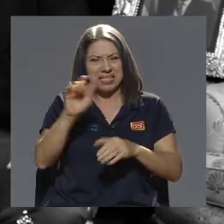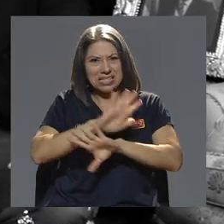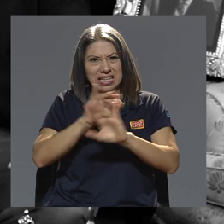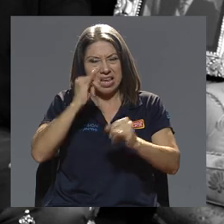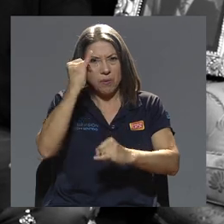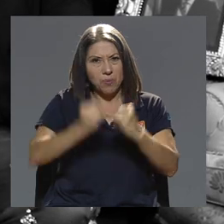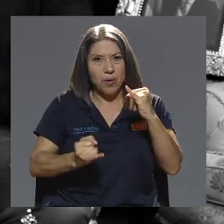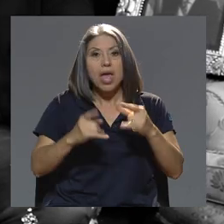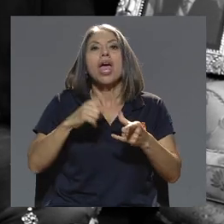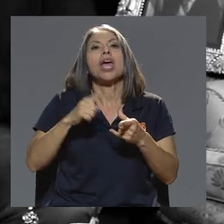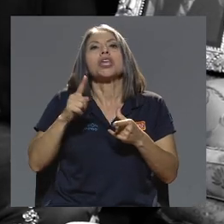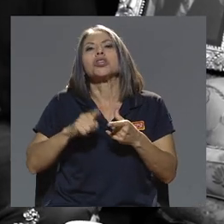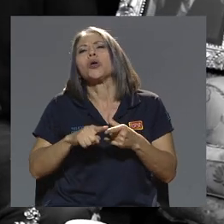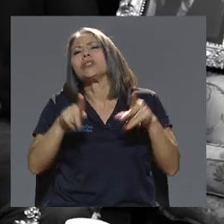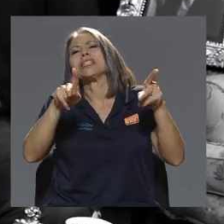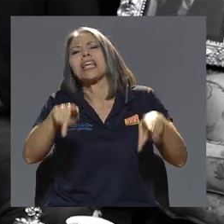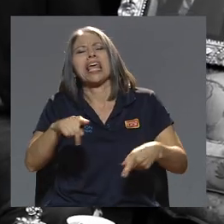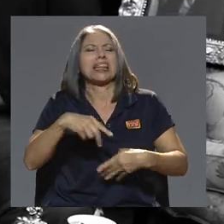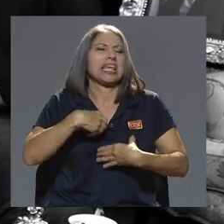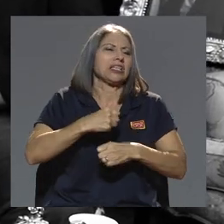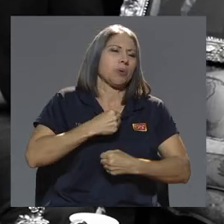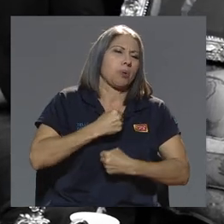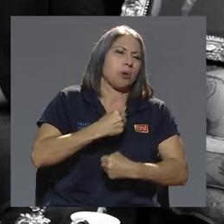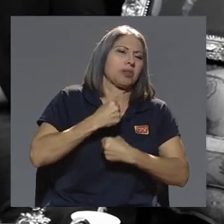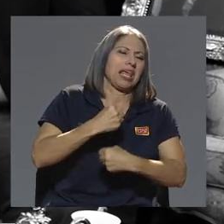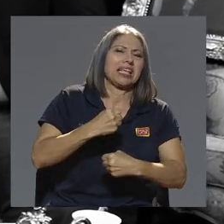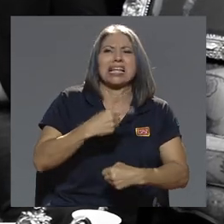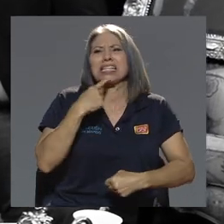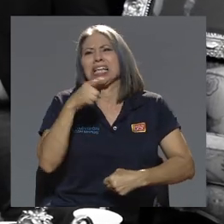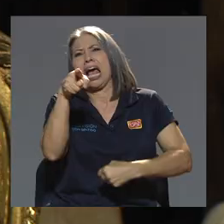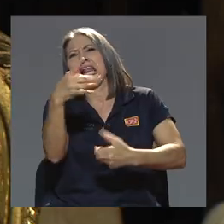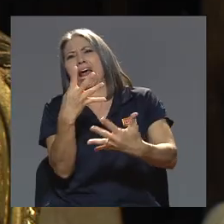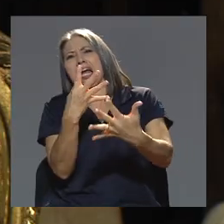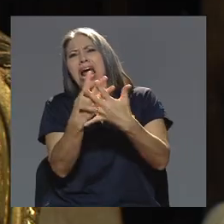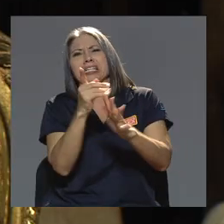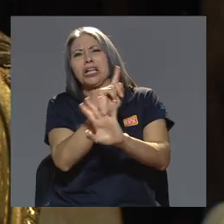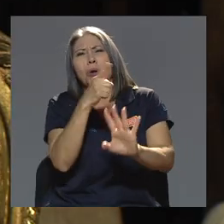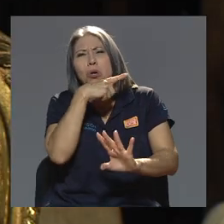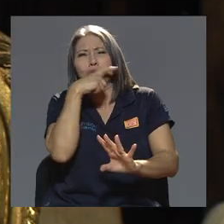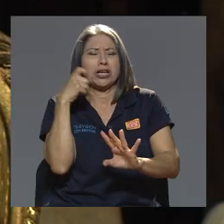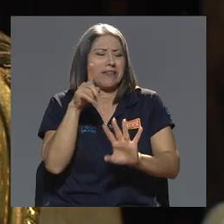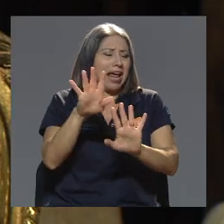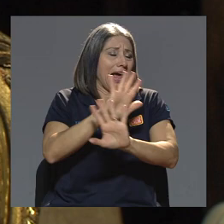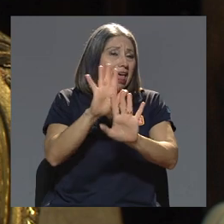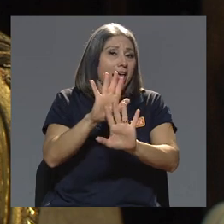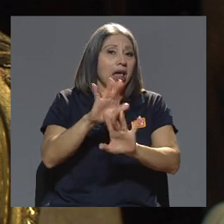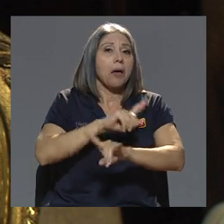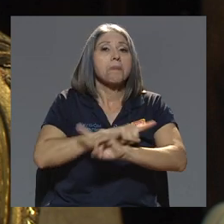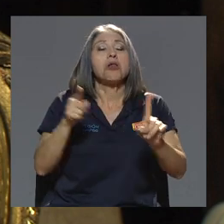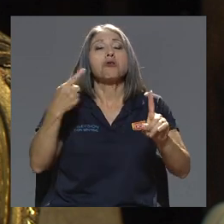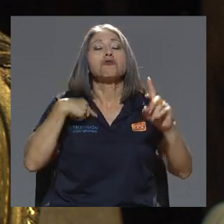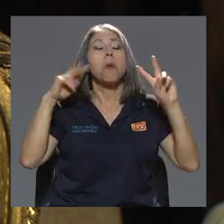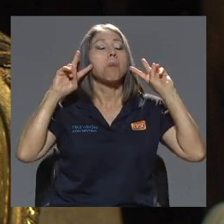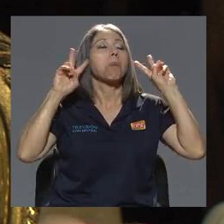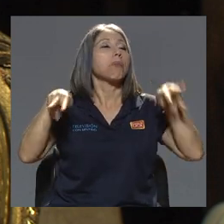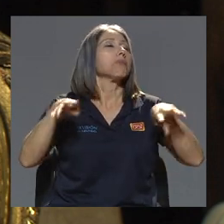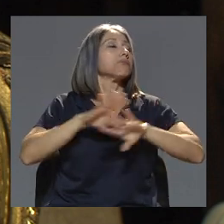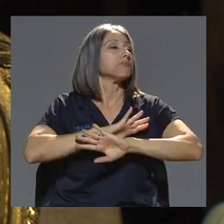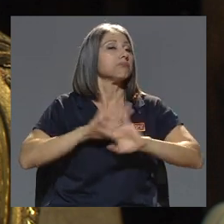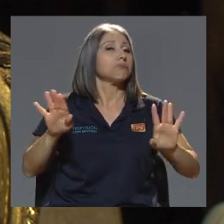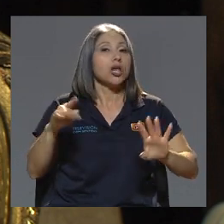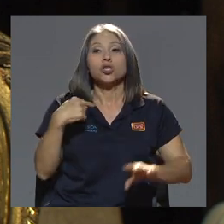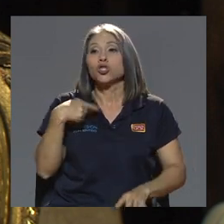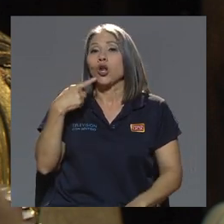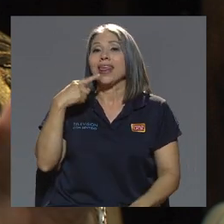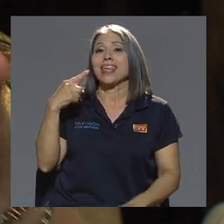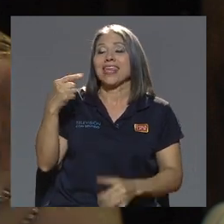allí sus protestas de que la cárcel, que qué horrible, que el lugar más espantoso. Yo me hice la vista gorda del oído sordo. Al rey le dije al